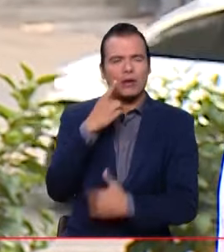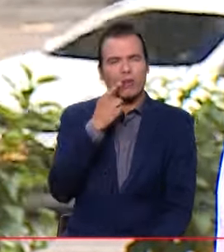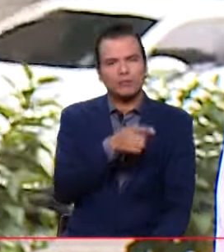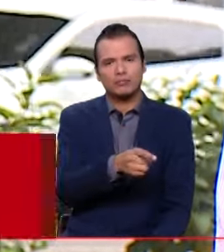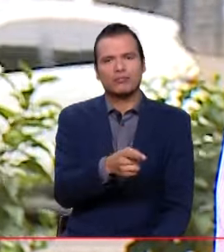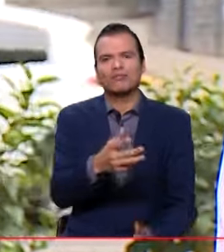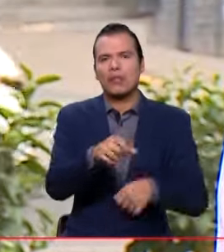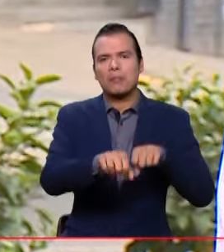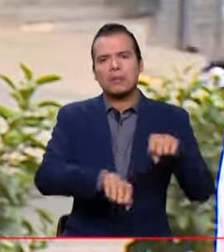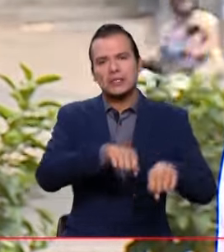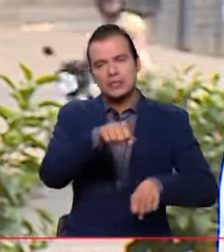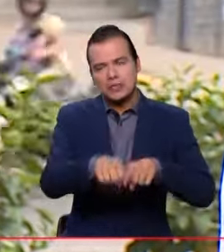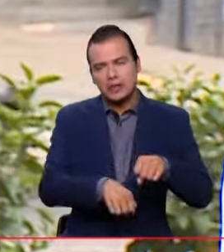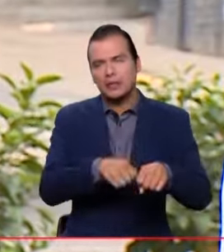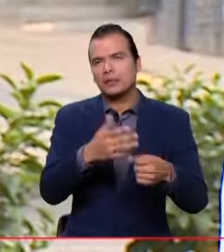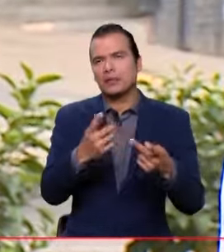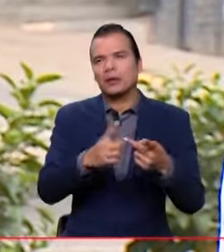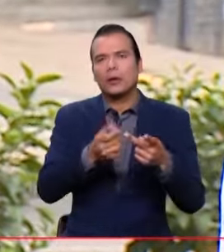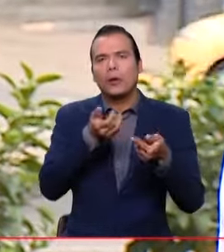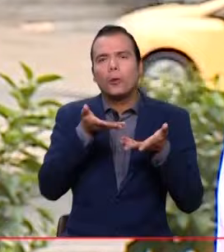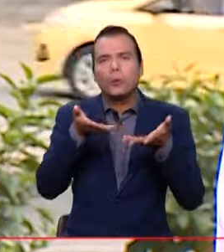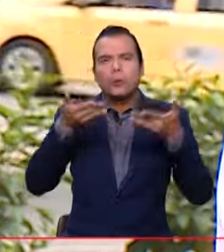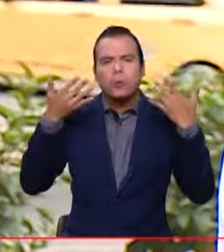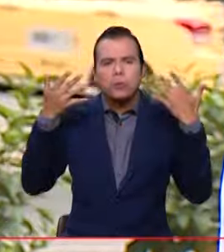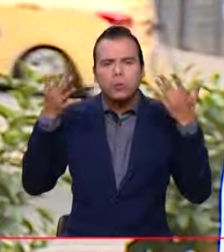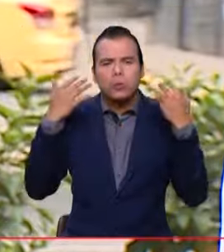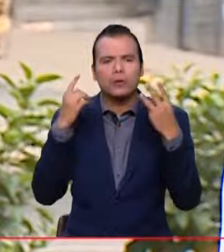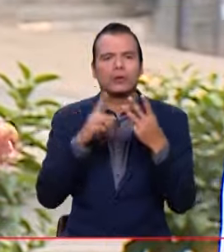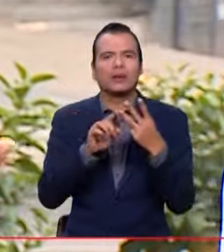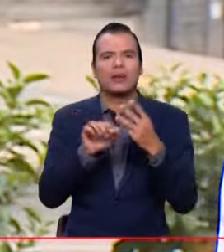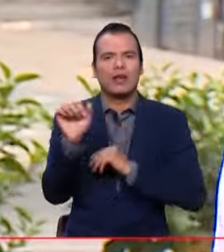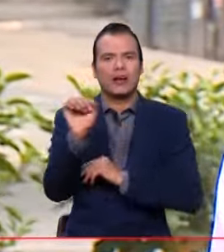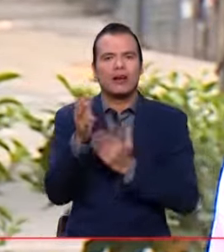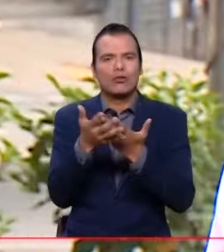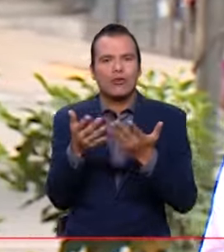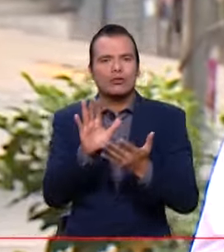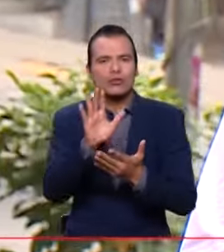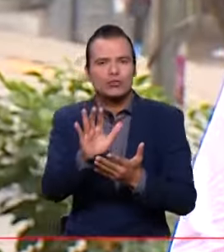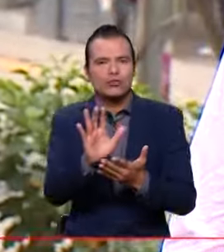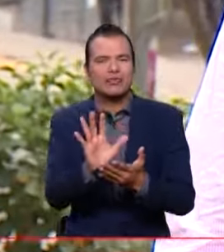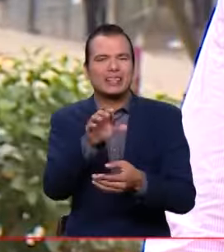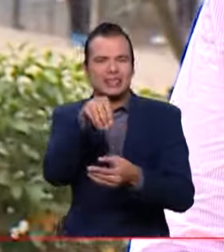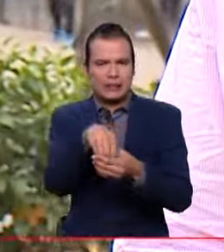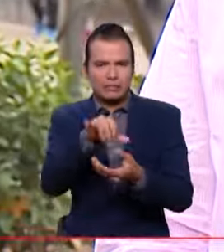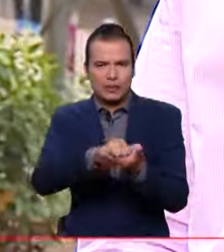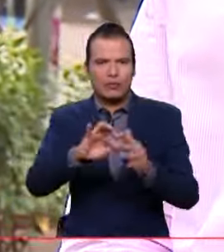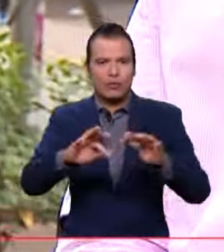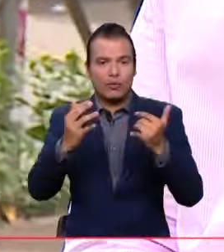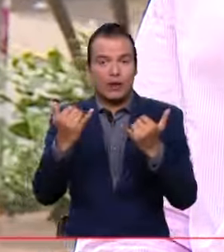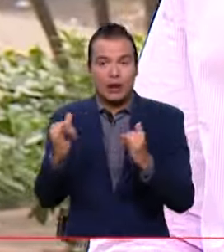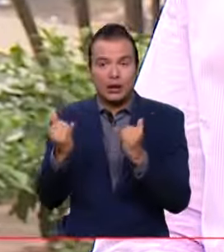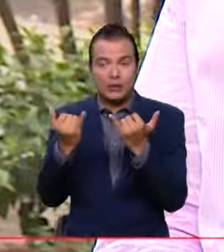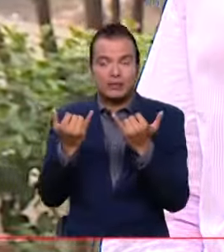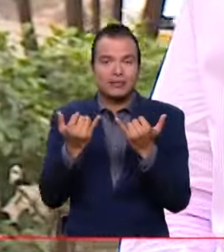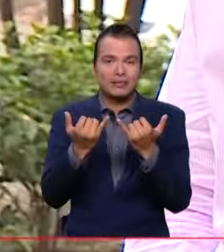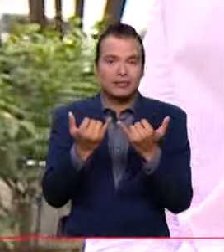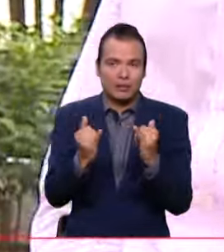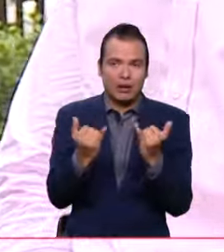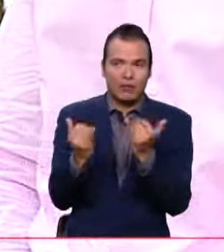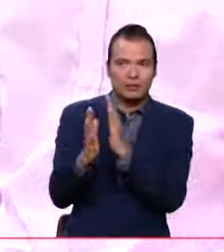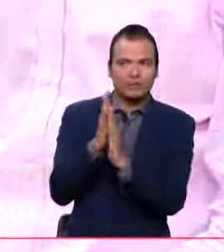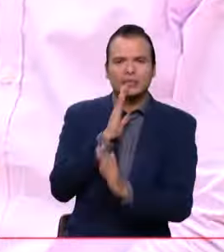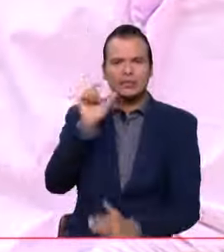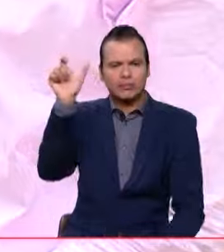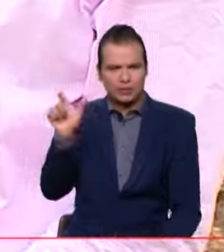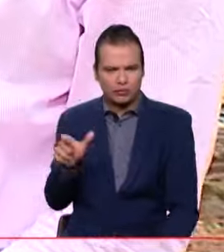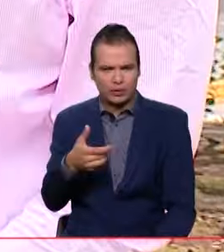roban bicicletas, aires acondicionados, autopartes de vehículos, y está Joan Solís, presidente de la Junta de Acción Comunal, para que nos cuente. ¿Ustedes